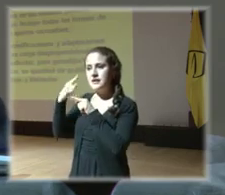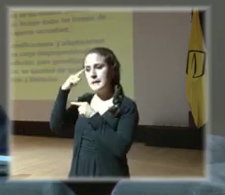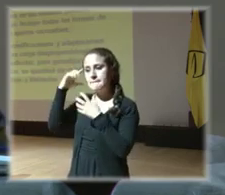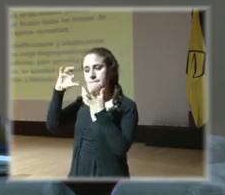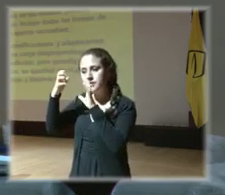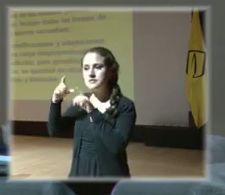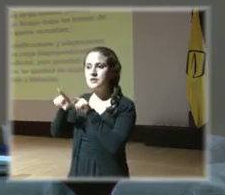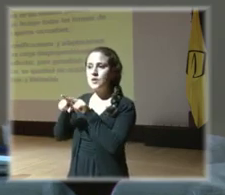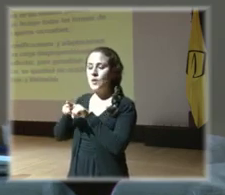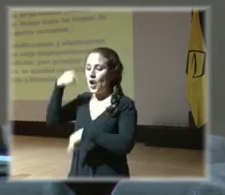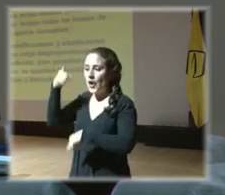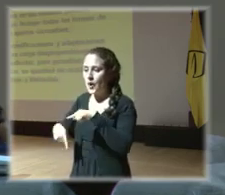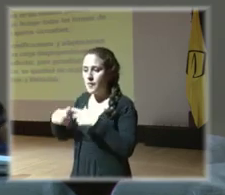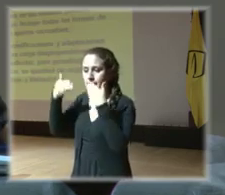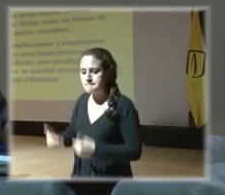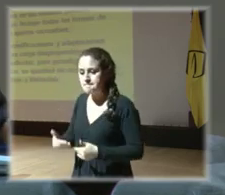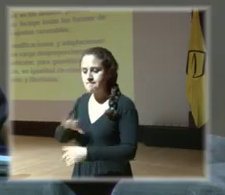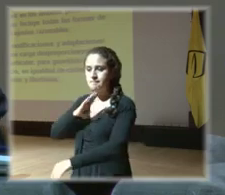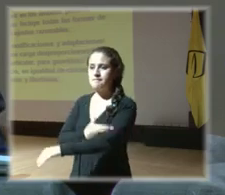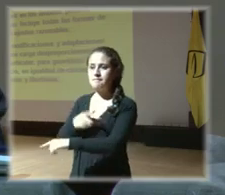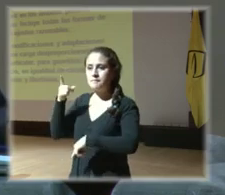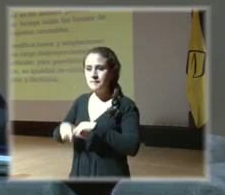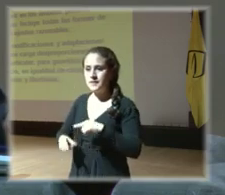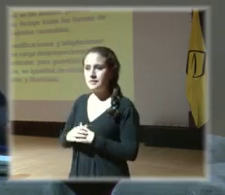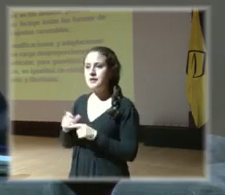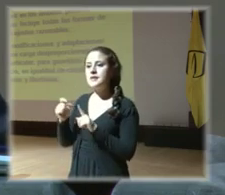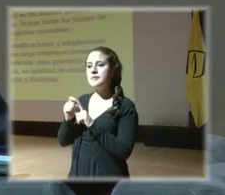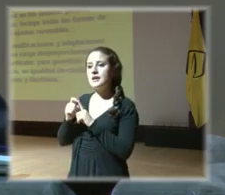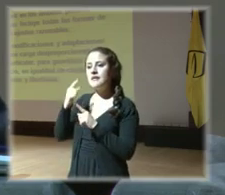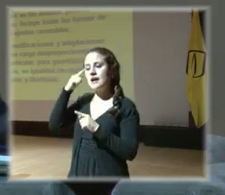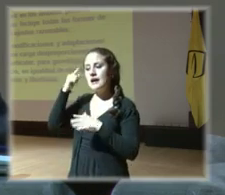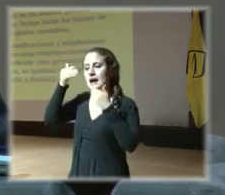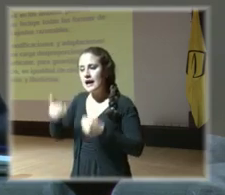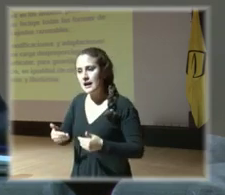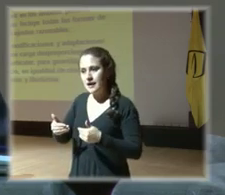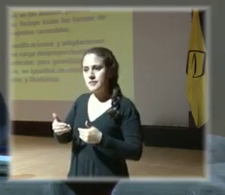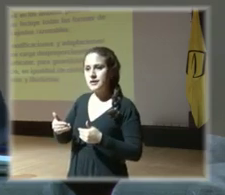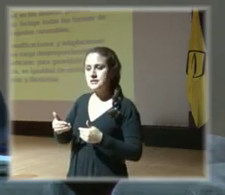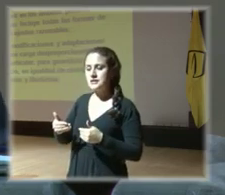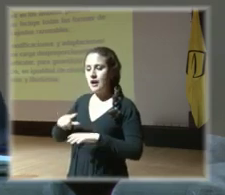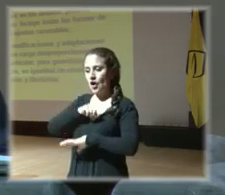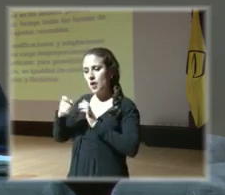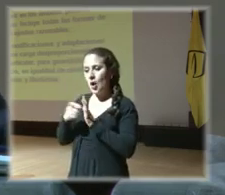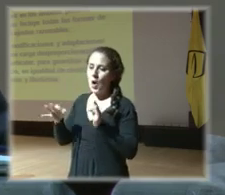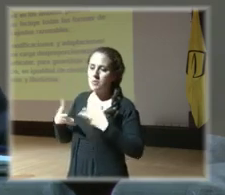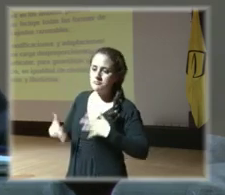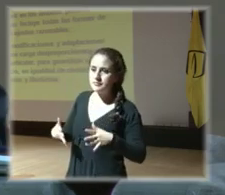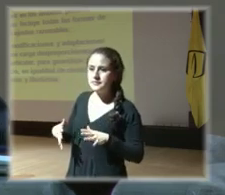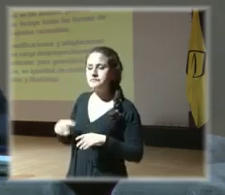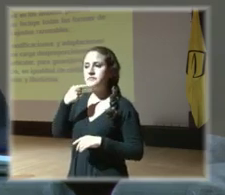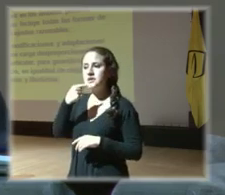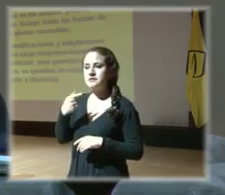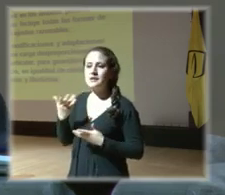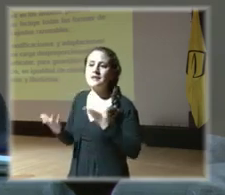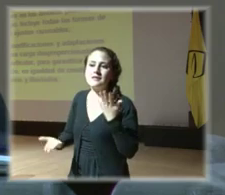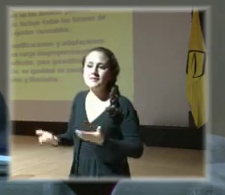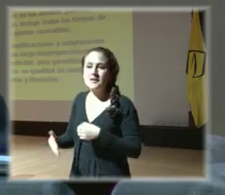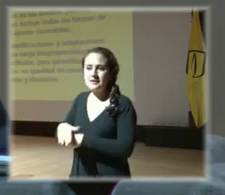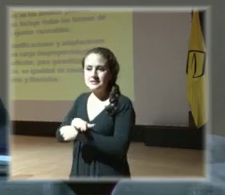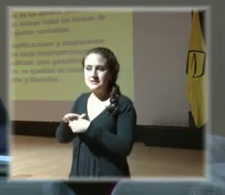incapaces, y habla de incapacidad relativa, incapacidad absoluta, y después dice, en ambos casos, según